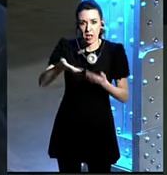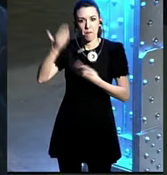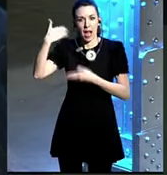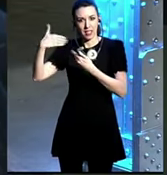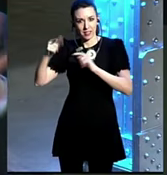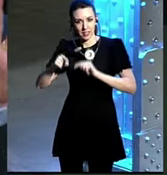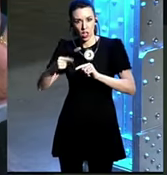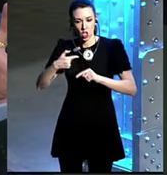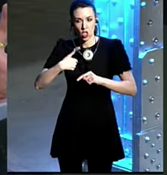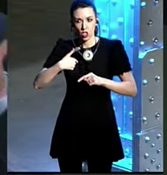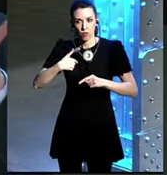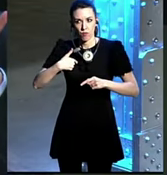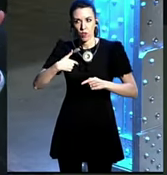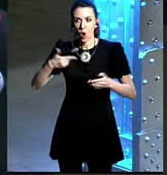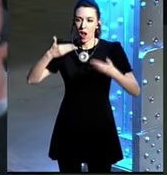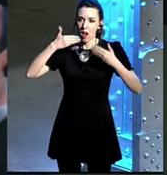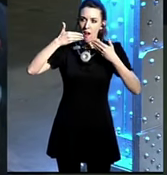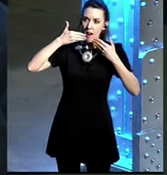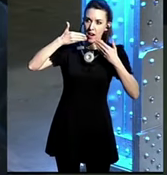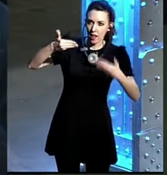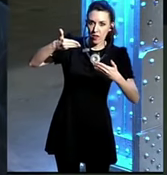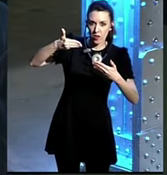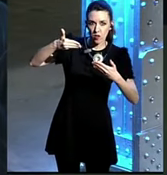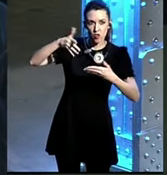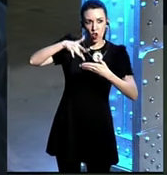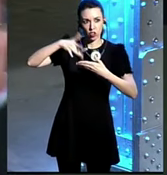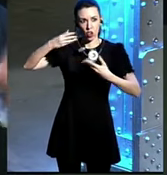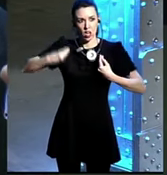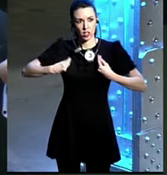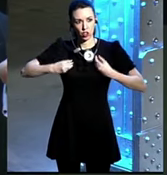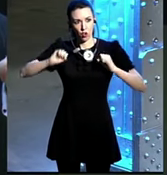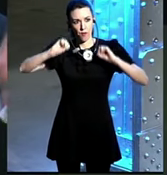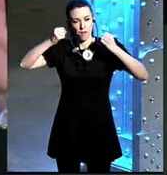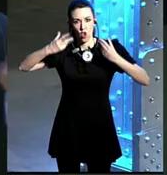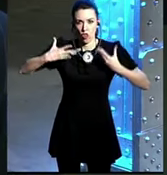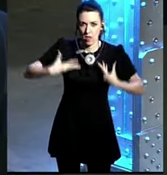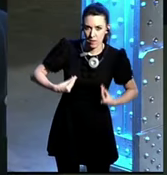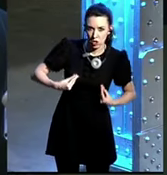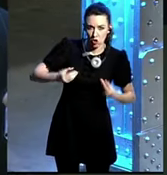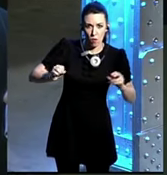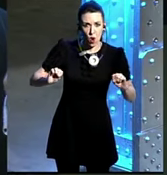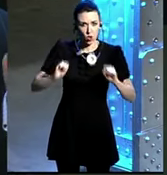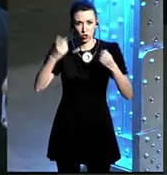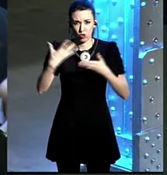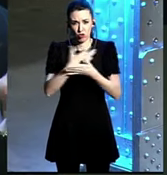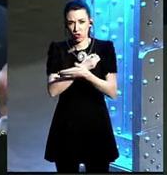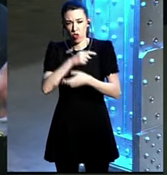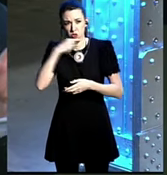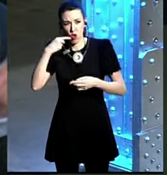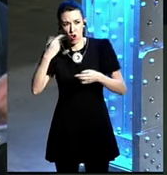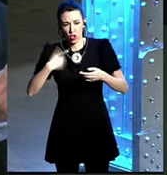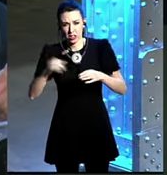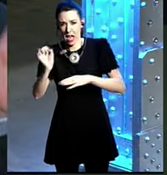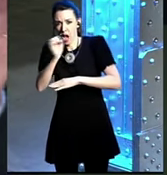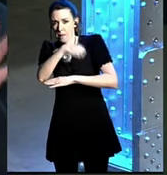pretérito. Estoy agradecido de haber sobrevivido a mi depresión, de haber superado todo este dolor,